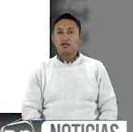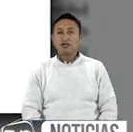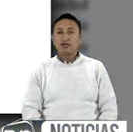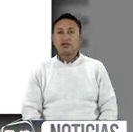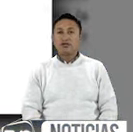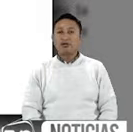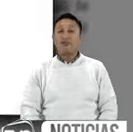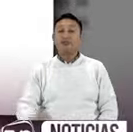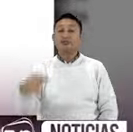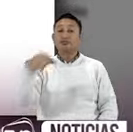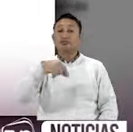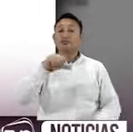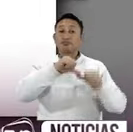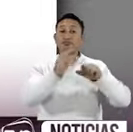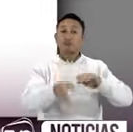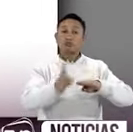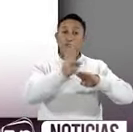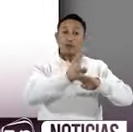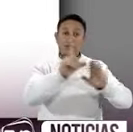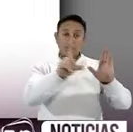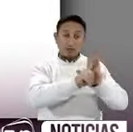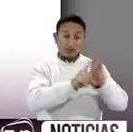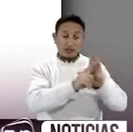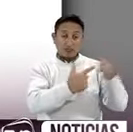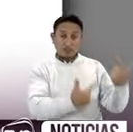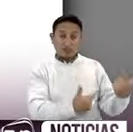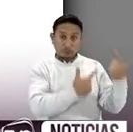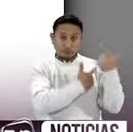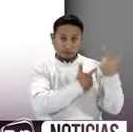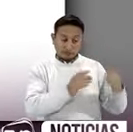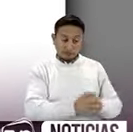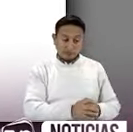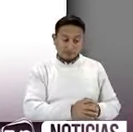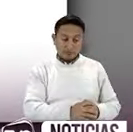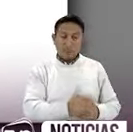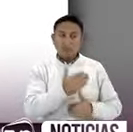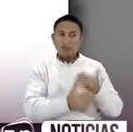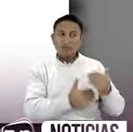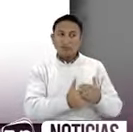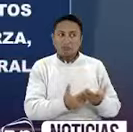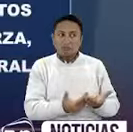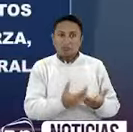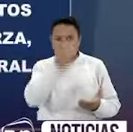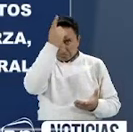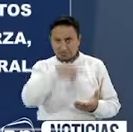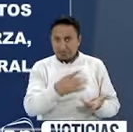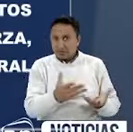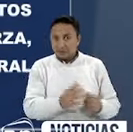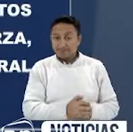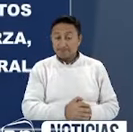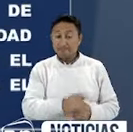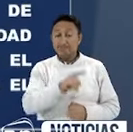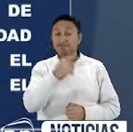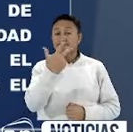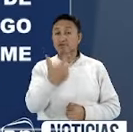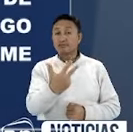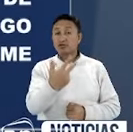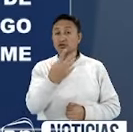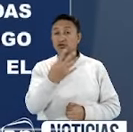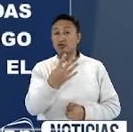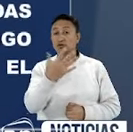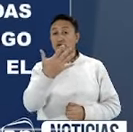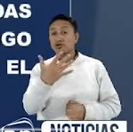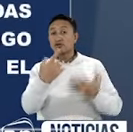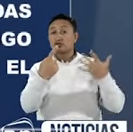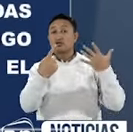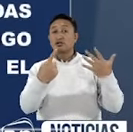que aunque la Asamblea tramita la ley de armas, sus resultados aún son inciertos. Sobre la pregunta 3, 4, 5 y